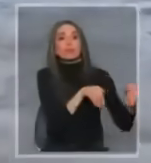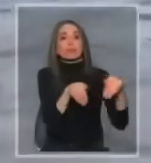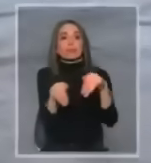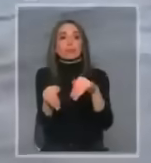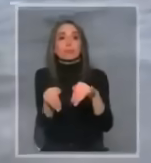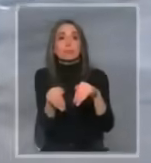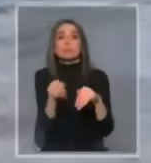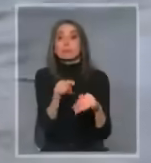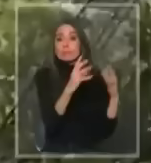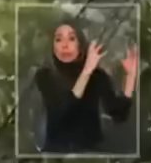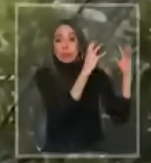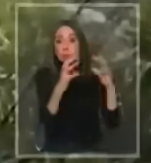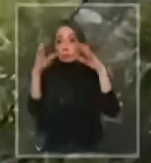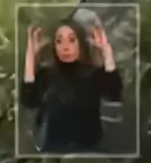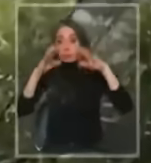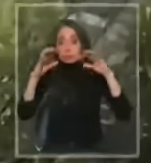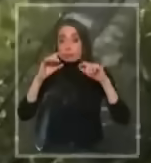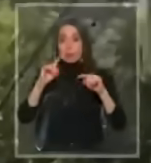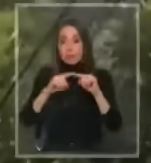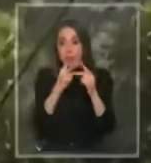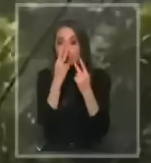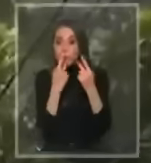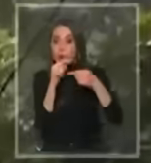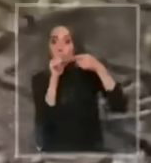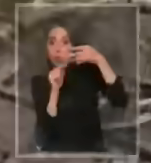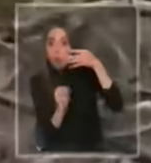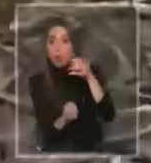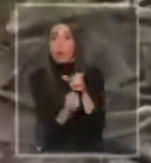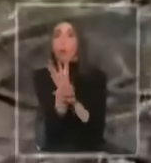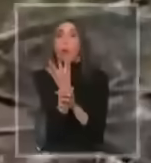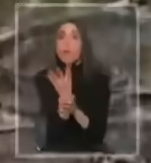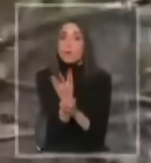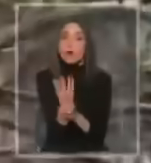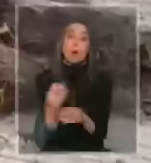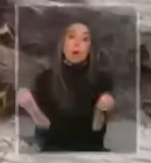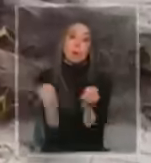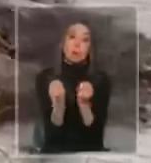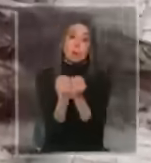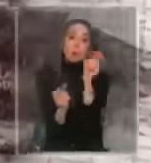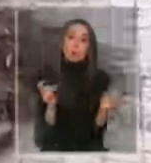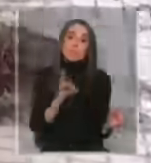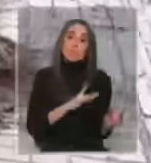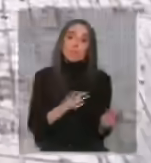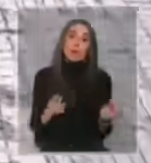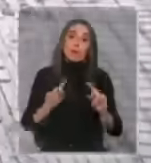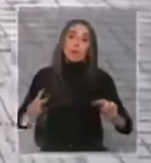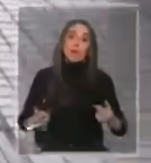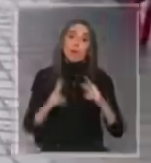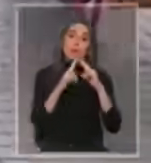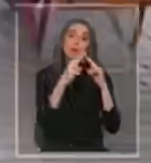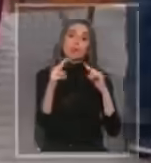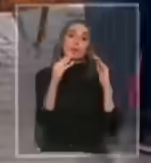Un sistema frontal que conoció nuevas caras y que tendrá una vez más a cientos de chilenos reconstruyendo sus propiedades.